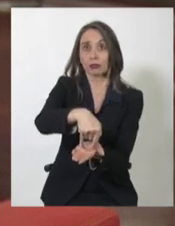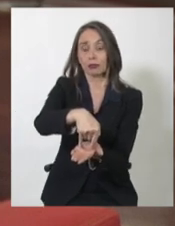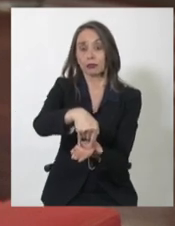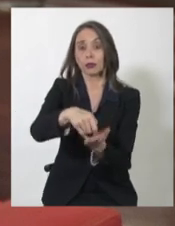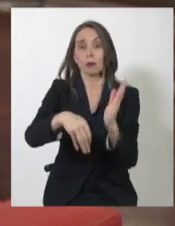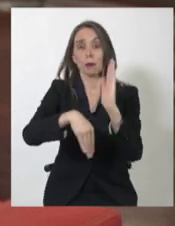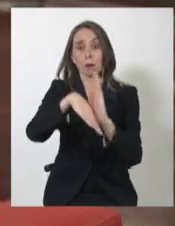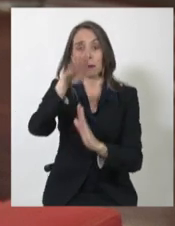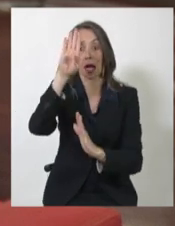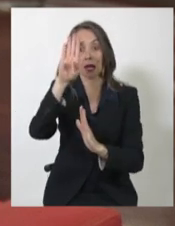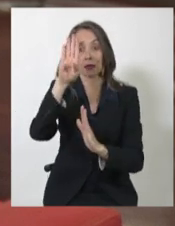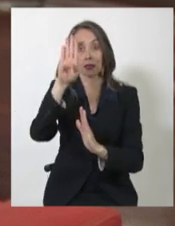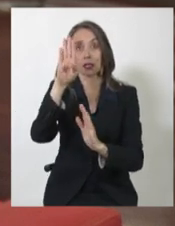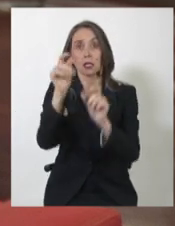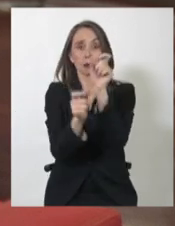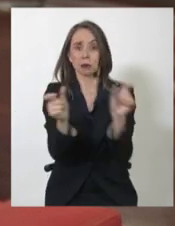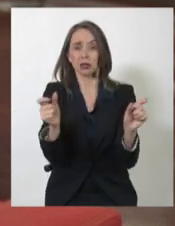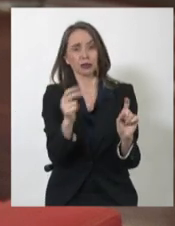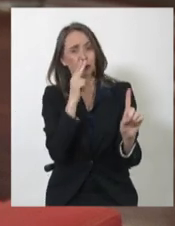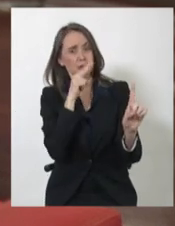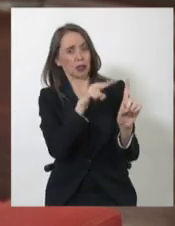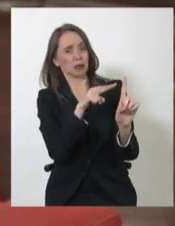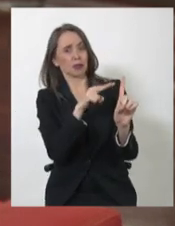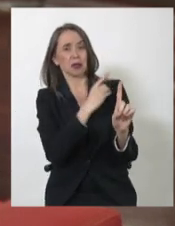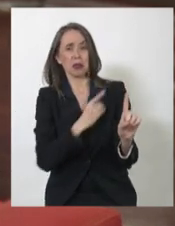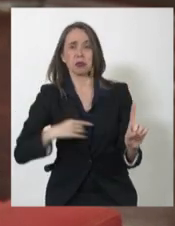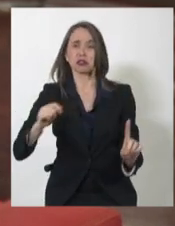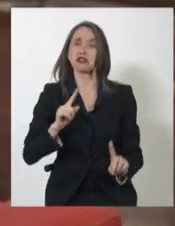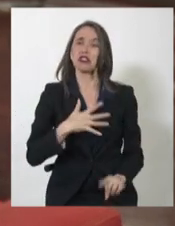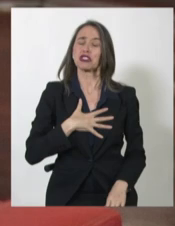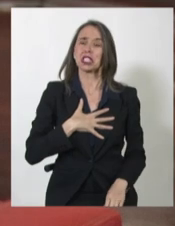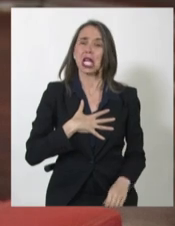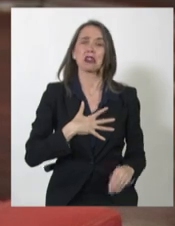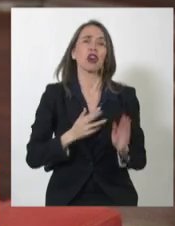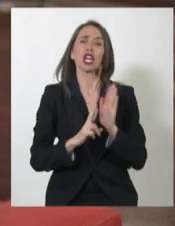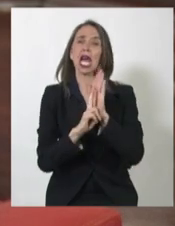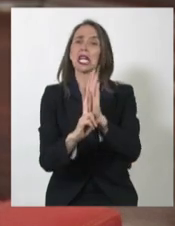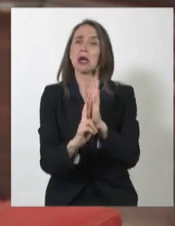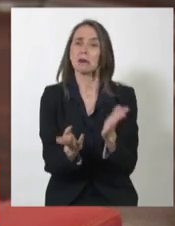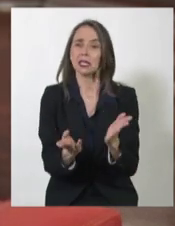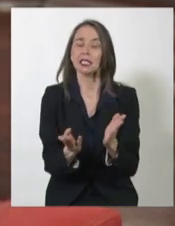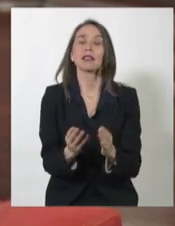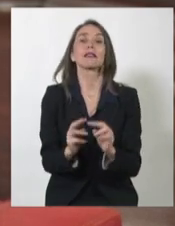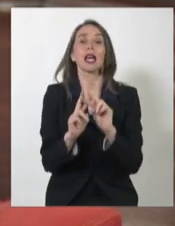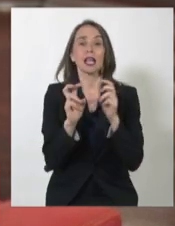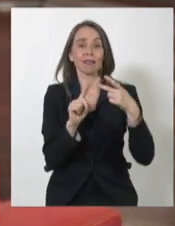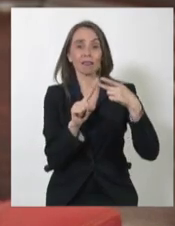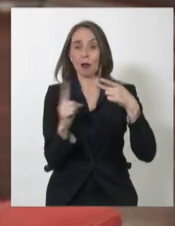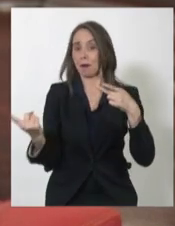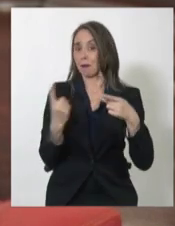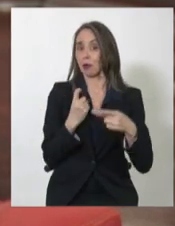donde la mayoría no se siente representada, ¿no? Y con respecto a la edad,